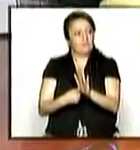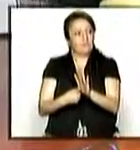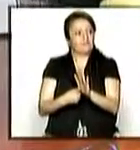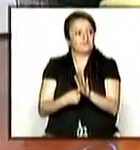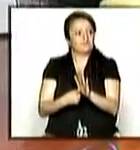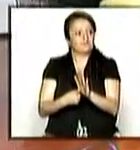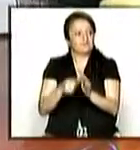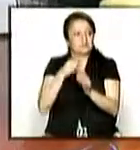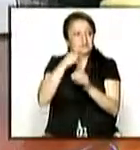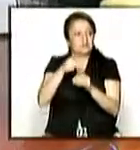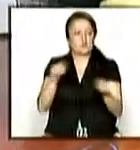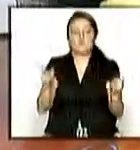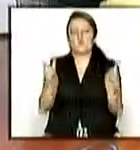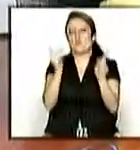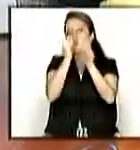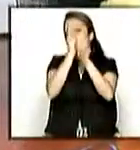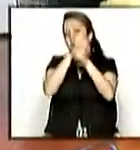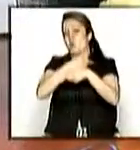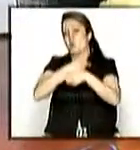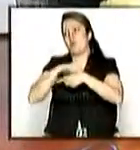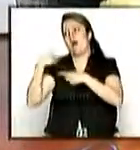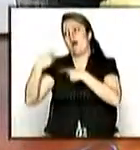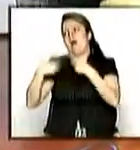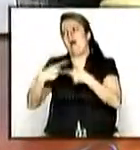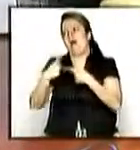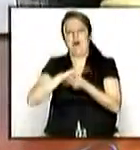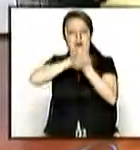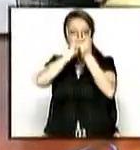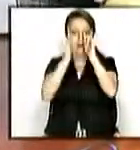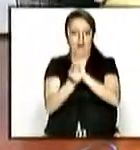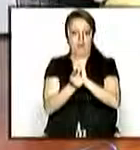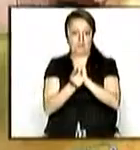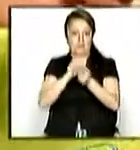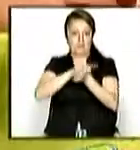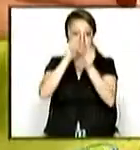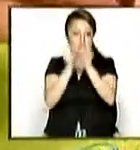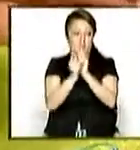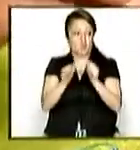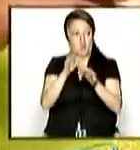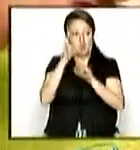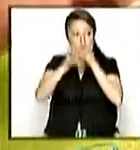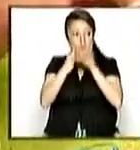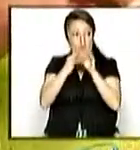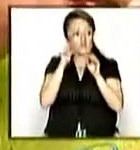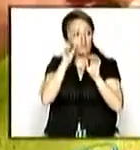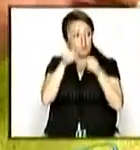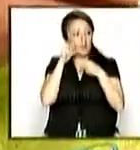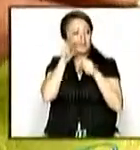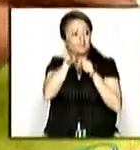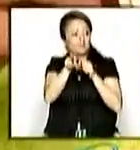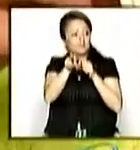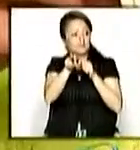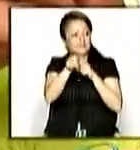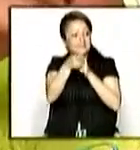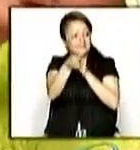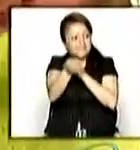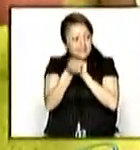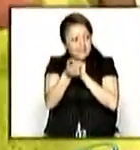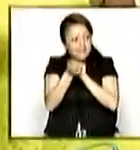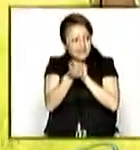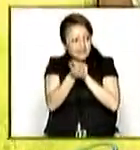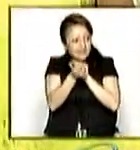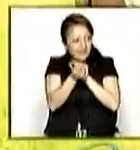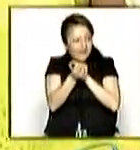Mire, es una evolución absoluta de la prostodoncia. Sí, podemos hacerle el zoom acá también. Mire